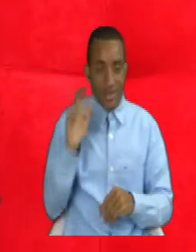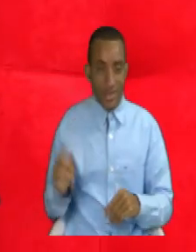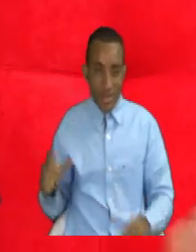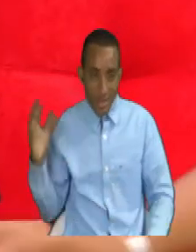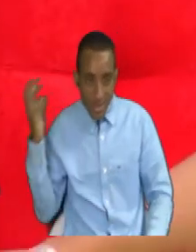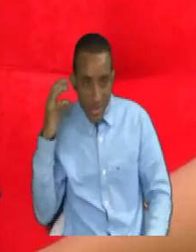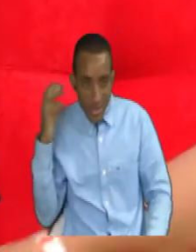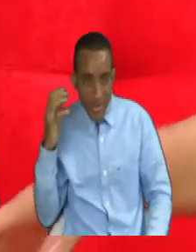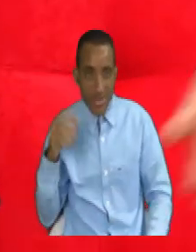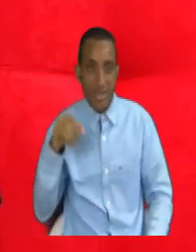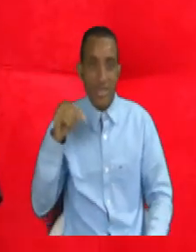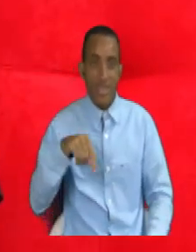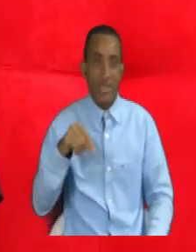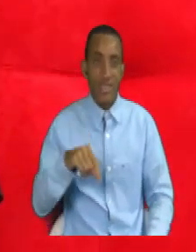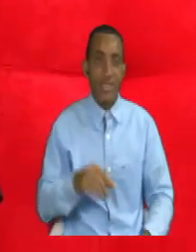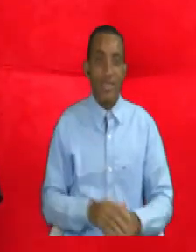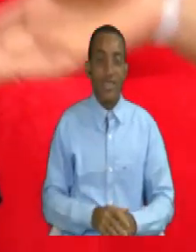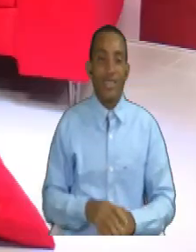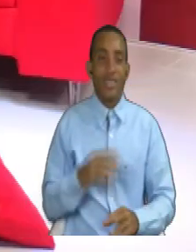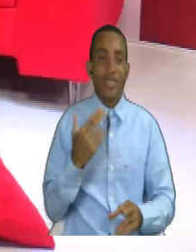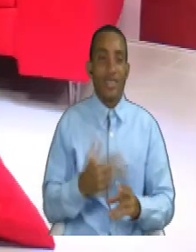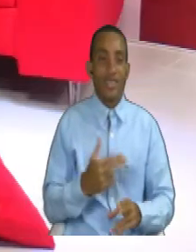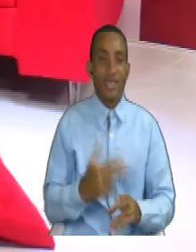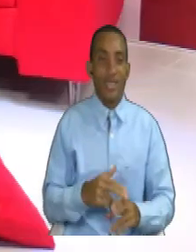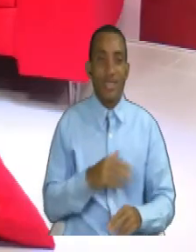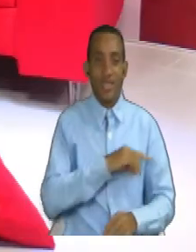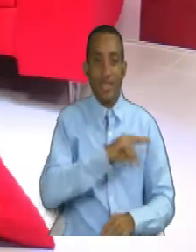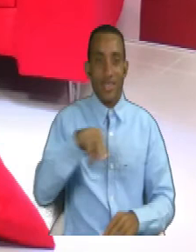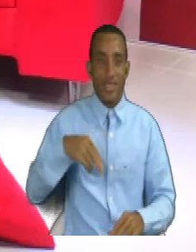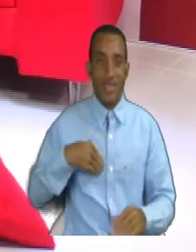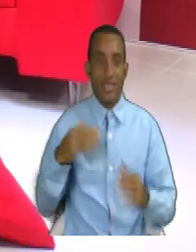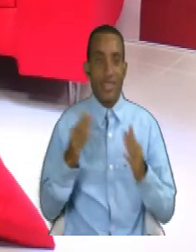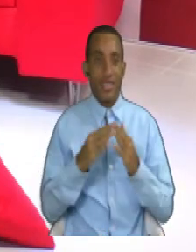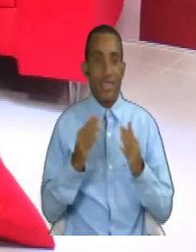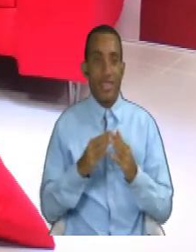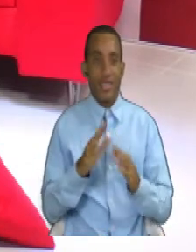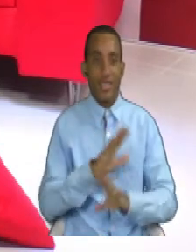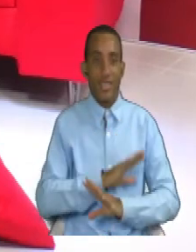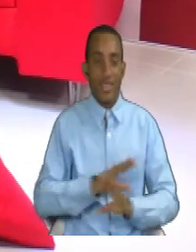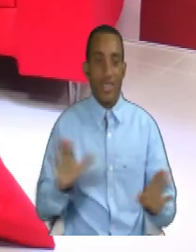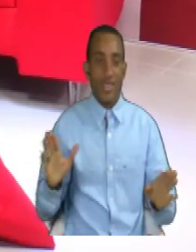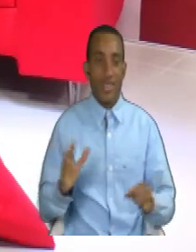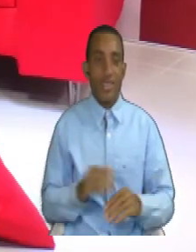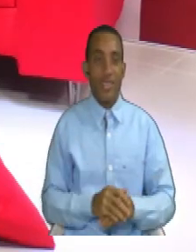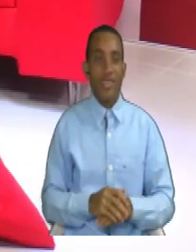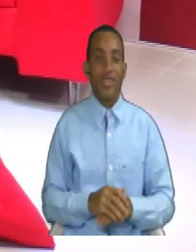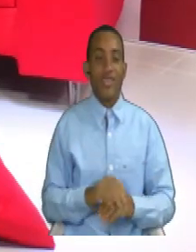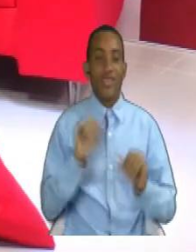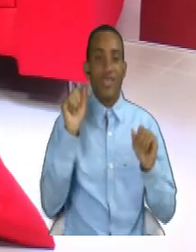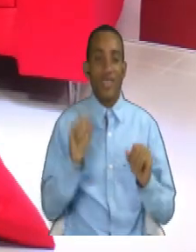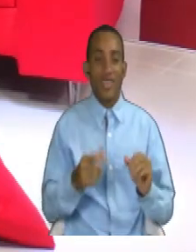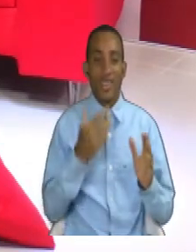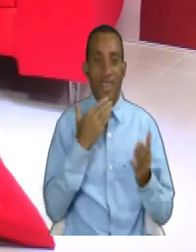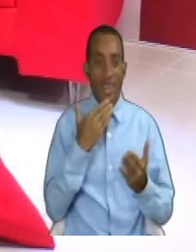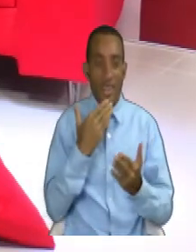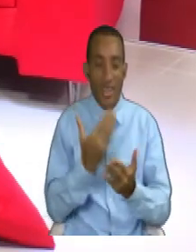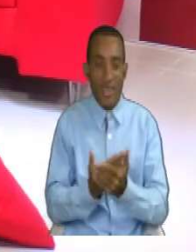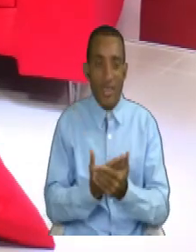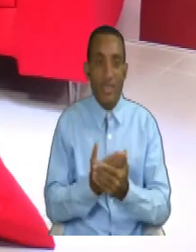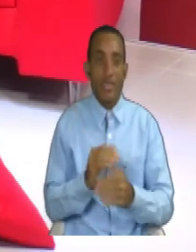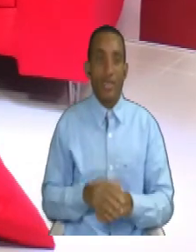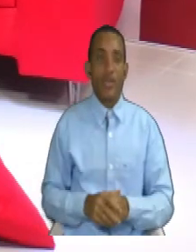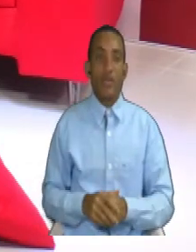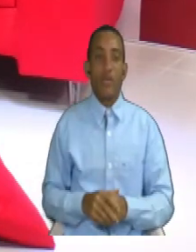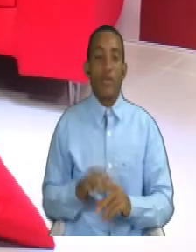Barranca Bermeja está pegada. Nombrémosla, que este espacio es de nosotras, esto lo pagamos nosotras, bueno, no hay ningún problema. Entonces, aquí podemos darle las gracias a todos. Claro que sí.